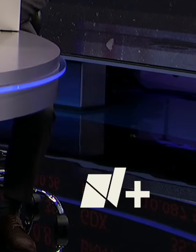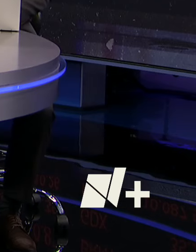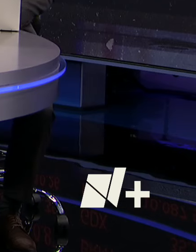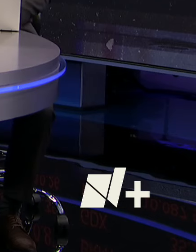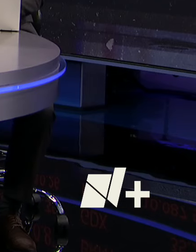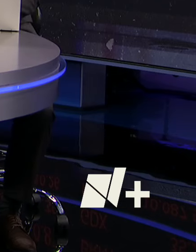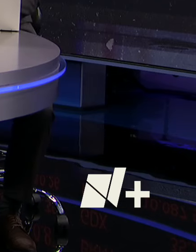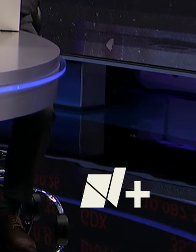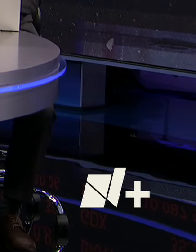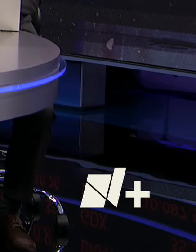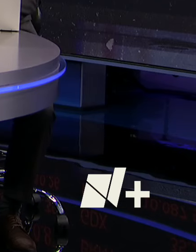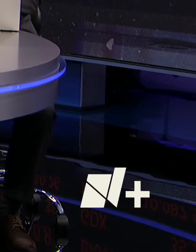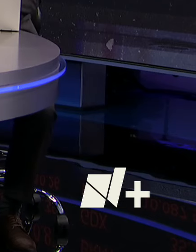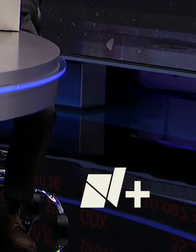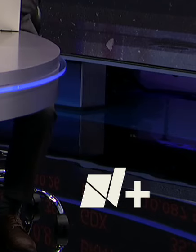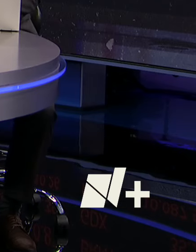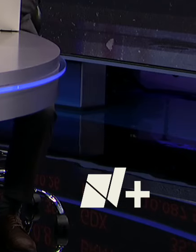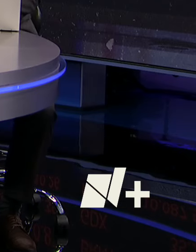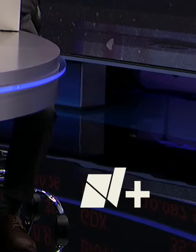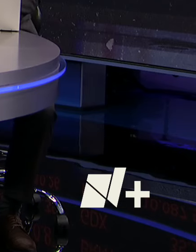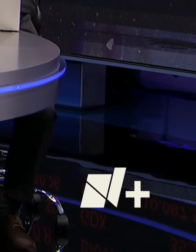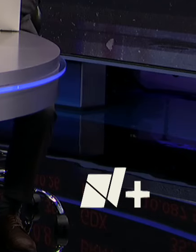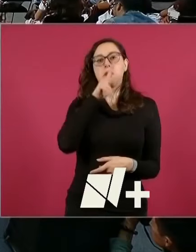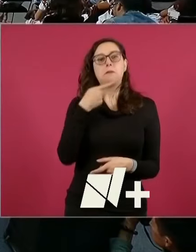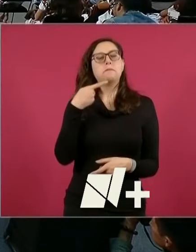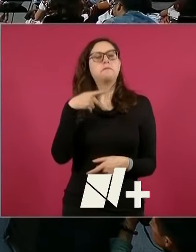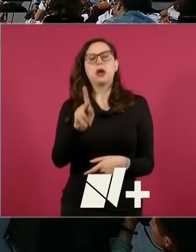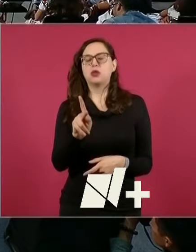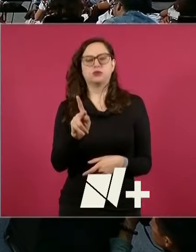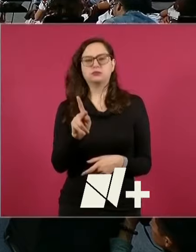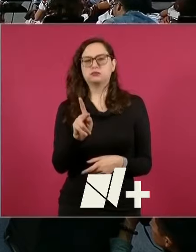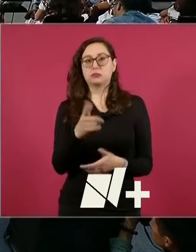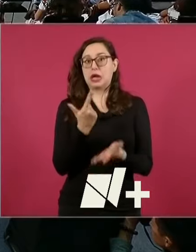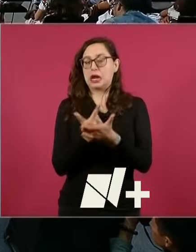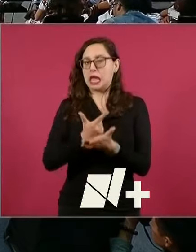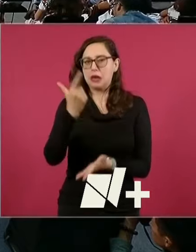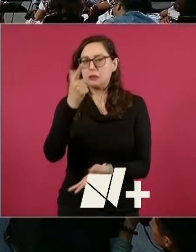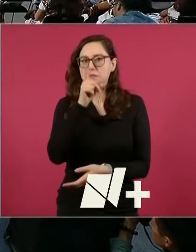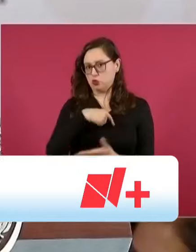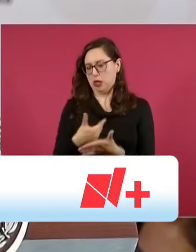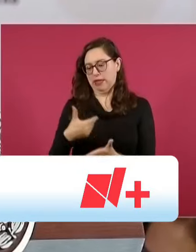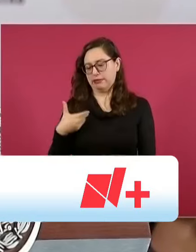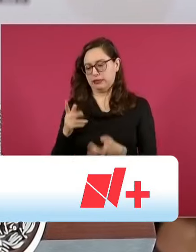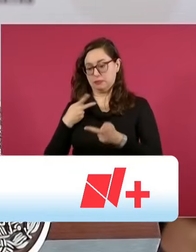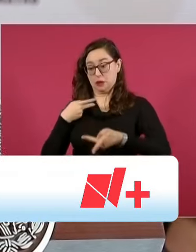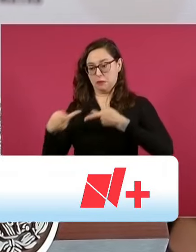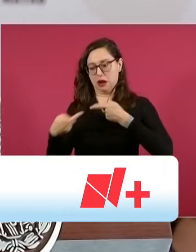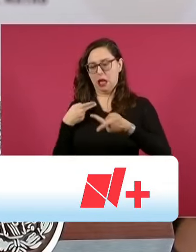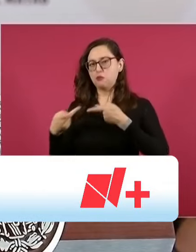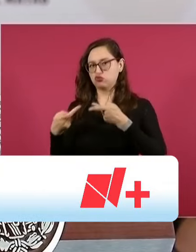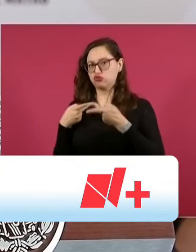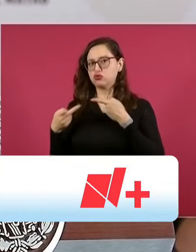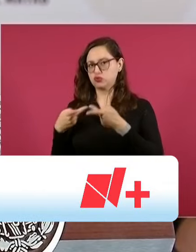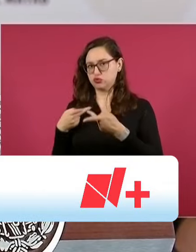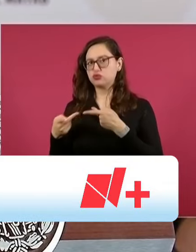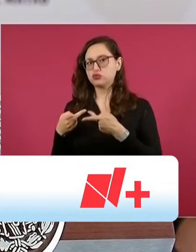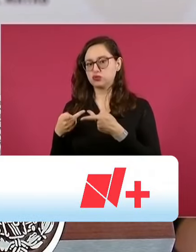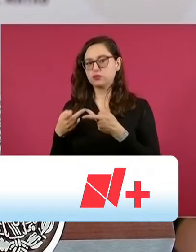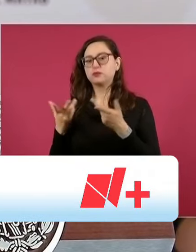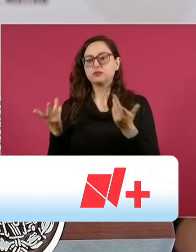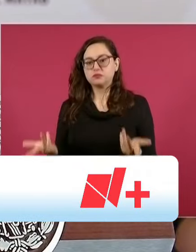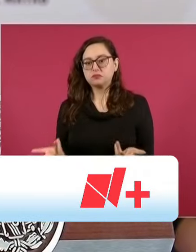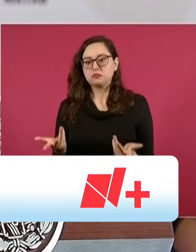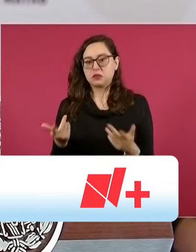el presidente López Obrador y Claudia Sheinbaum. No nos afecta tanto porque